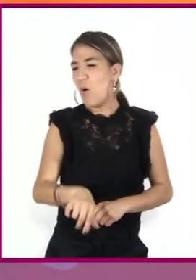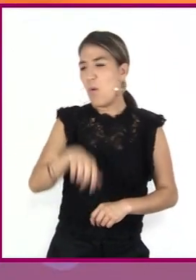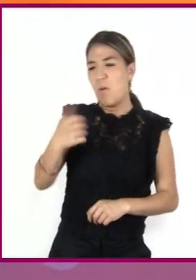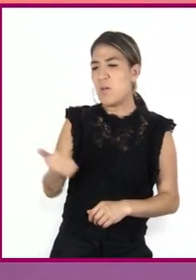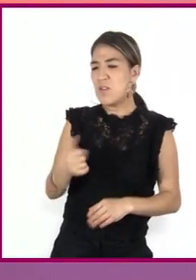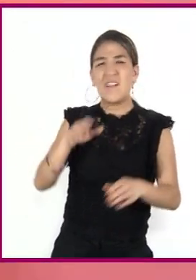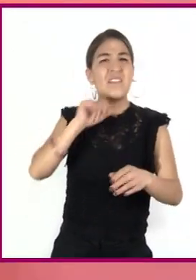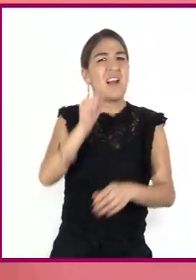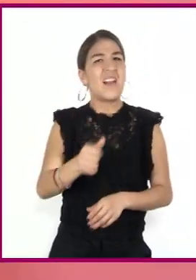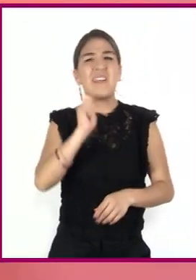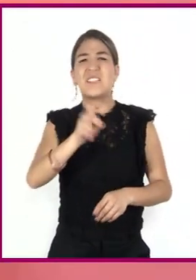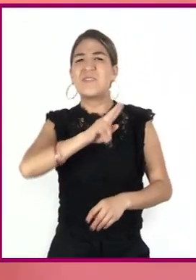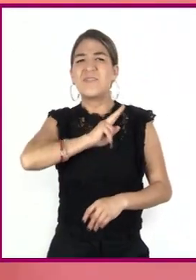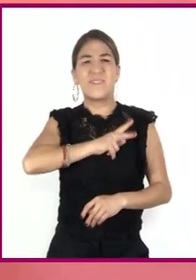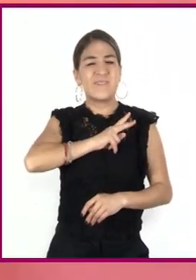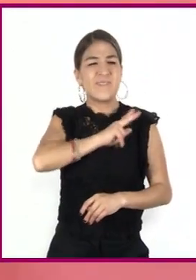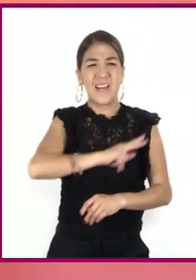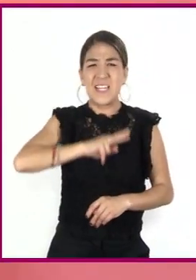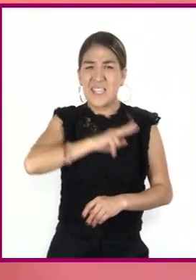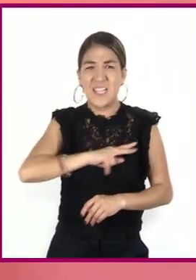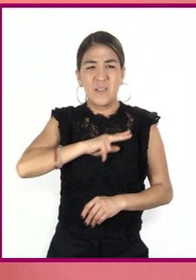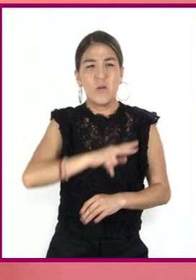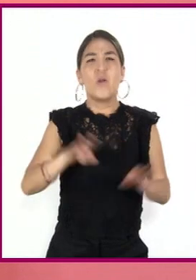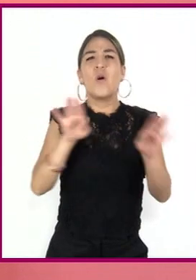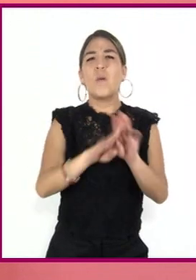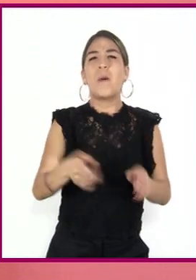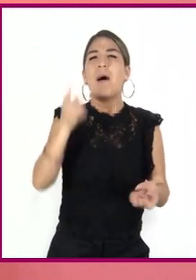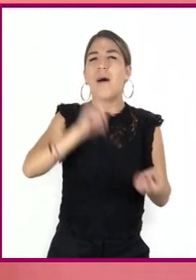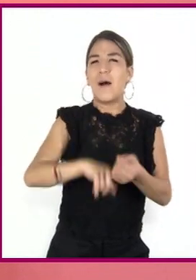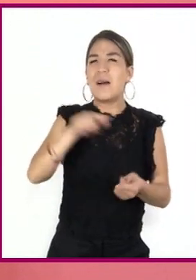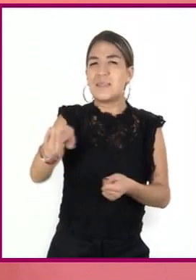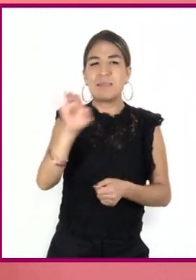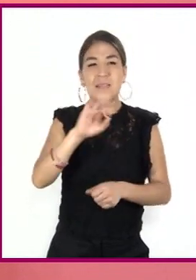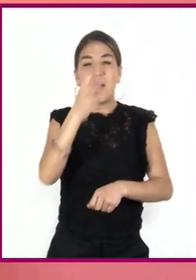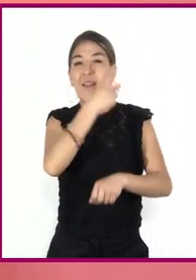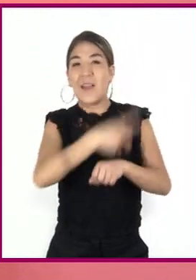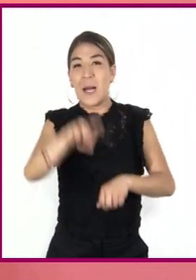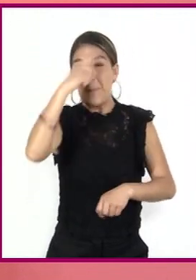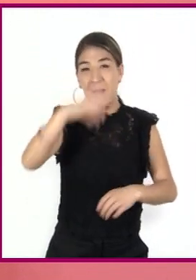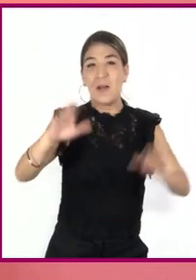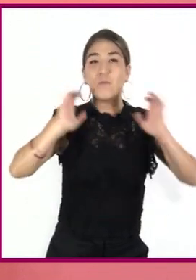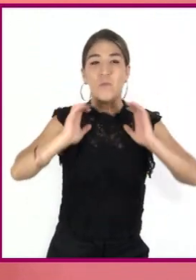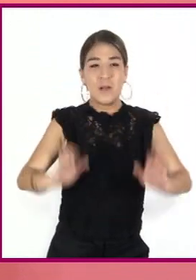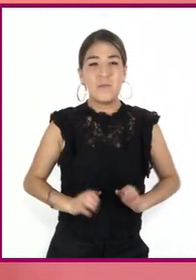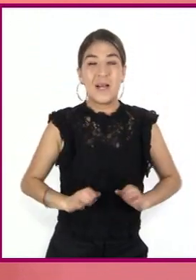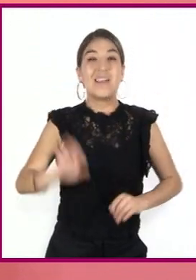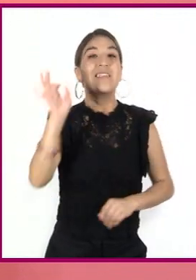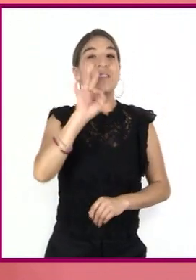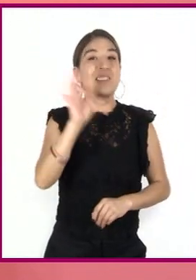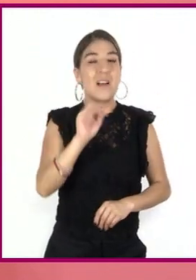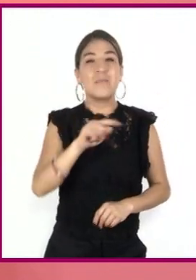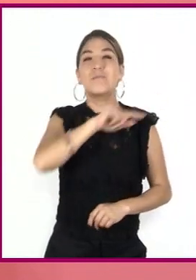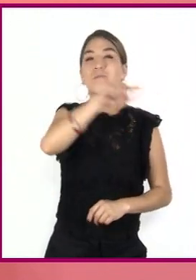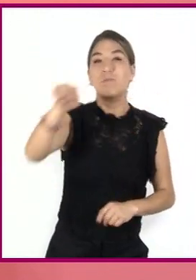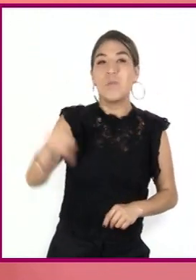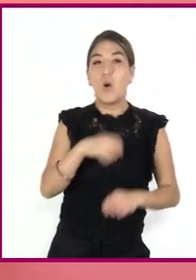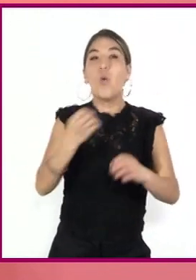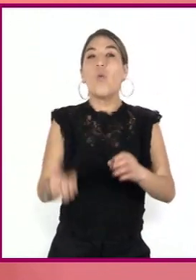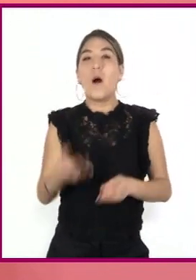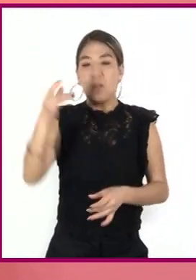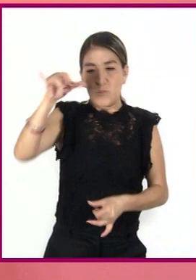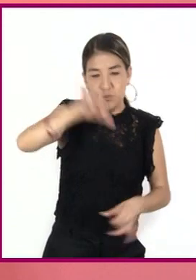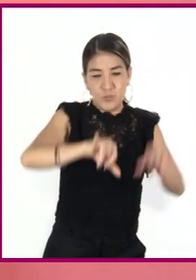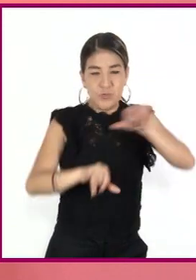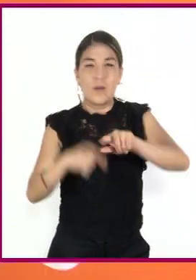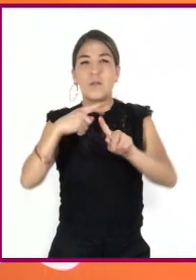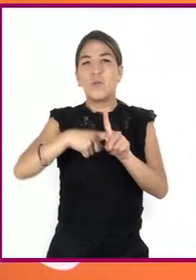aún la sustancia que pudiera considerarse menos inocua o dañina para el organismo, lo será dependiendo de la concentración a la